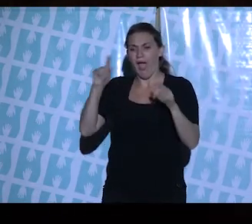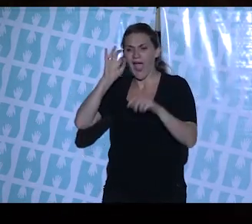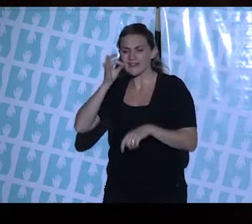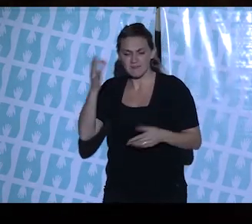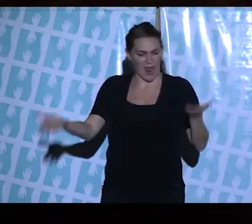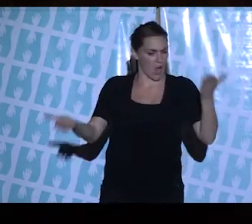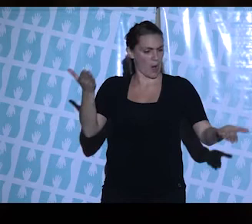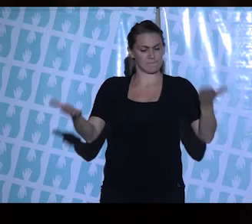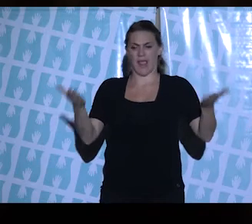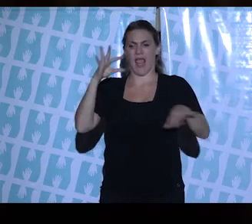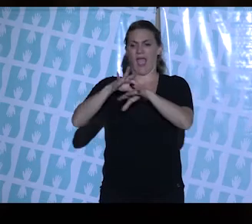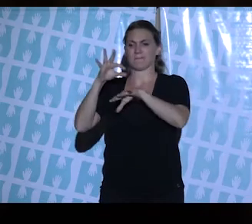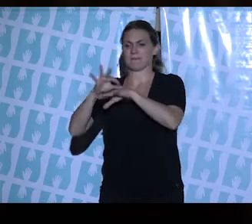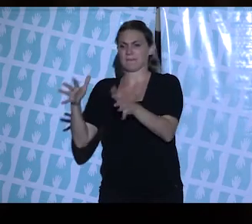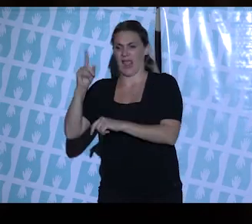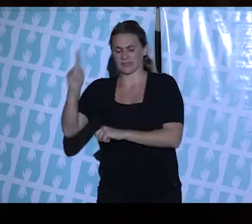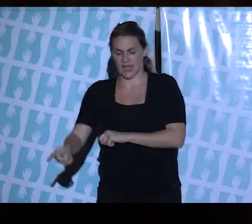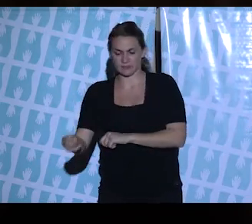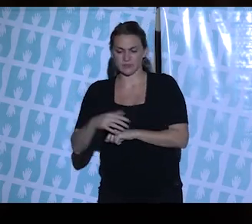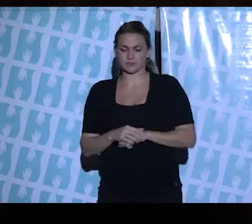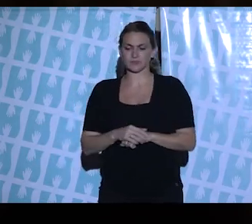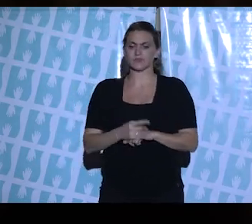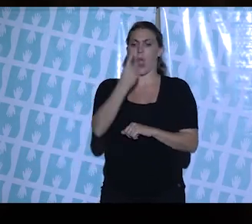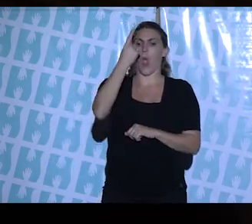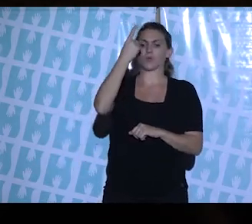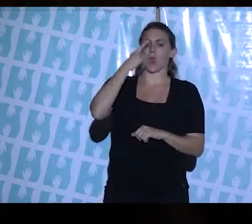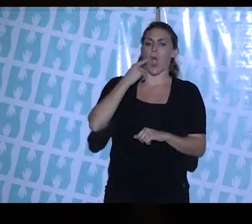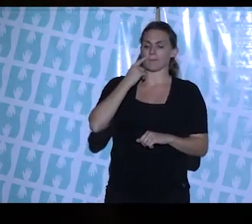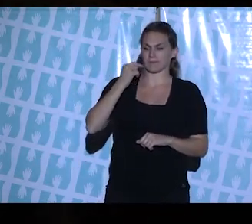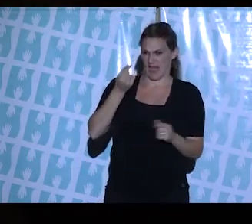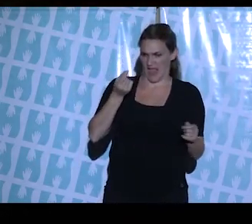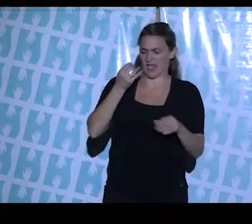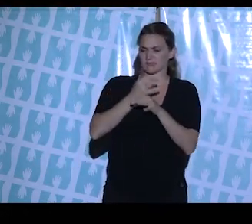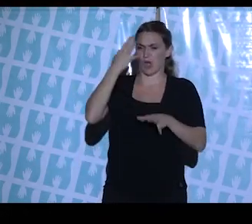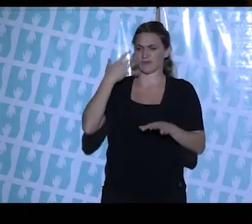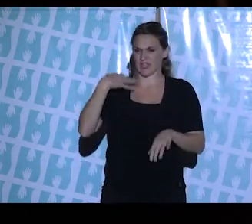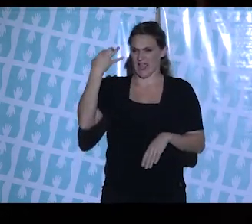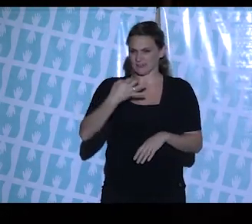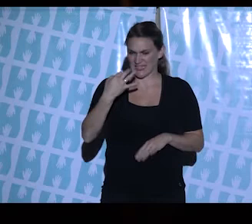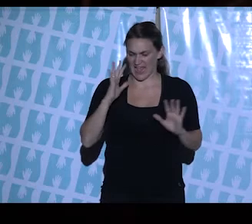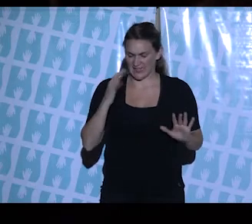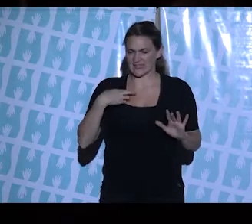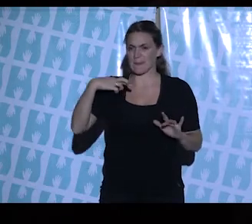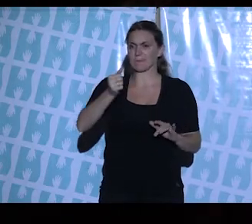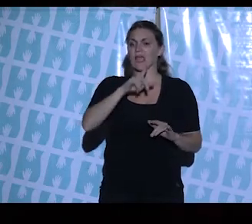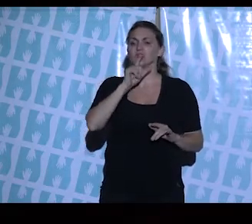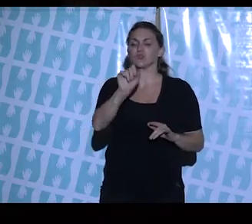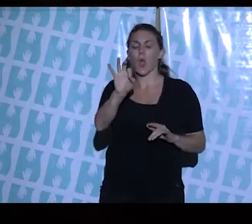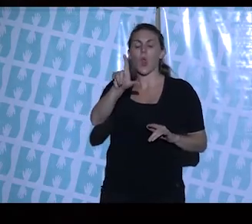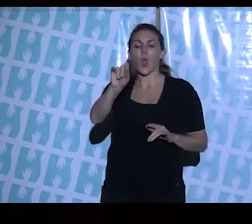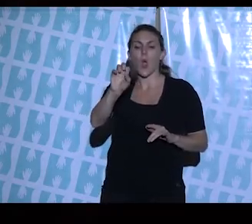animales de la enfermedad de Parkinson, un patólogo alemán llamado Eiko